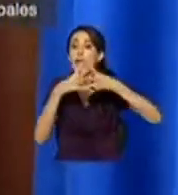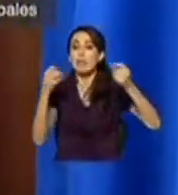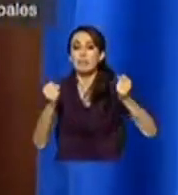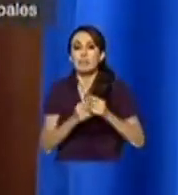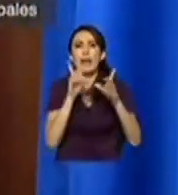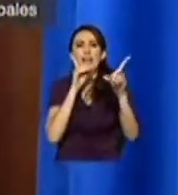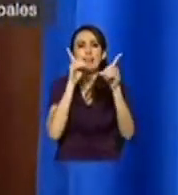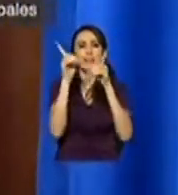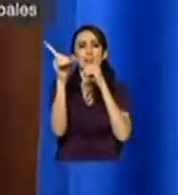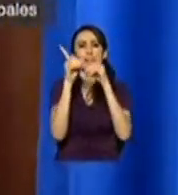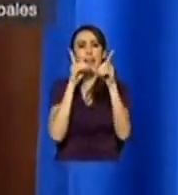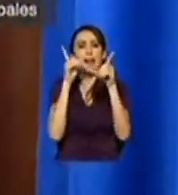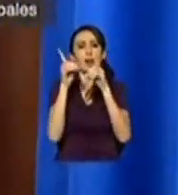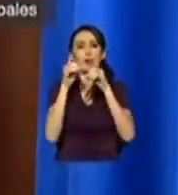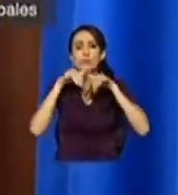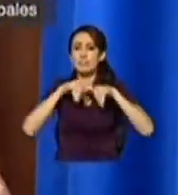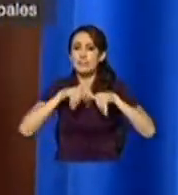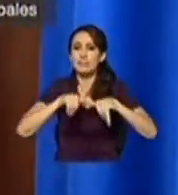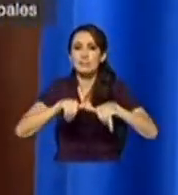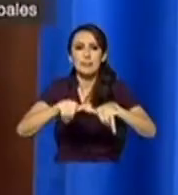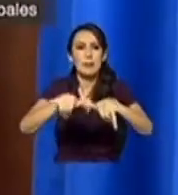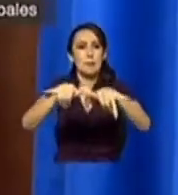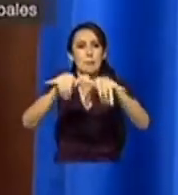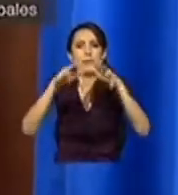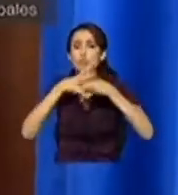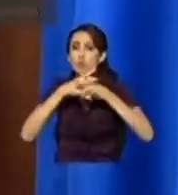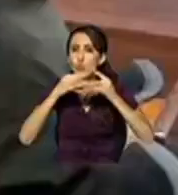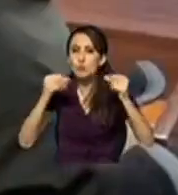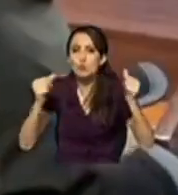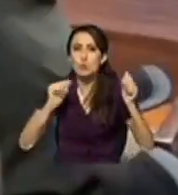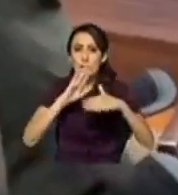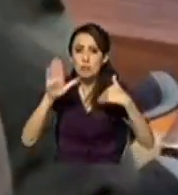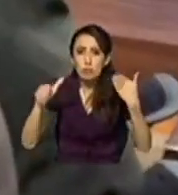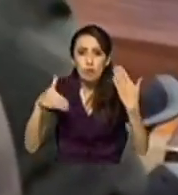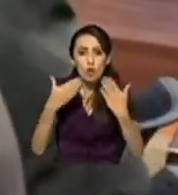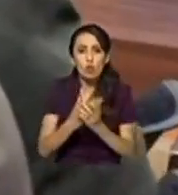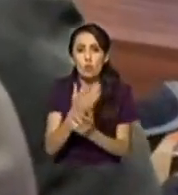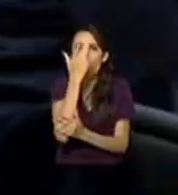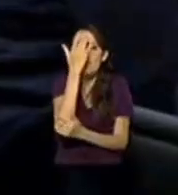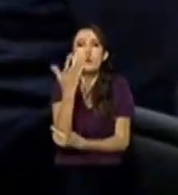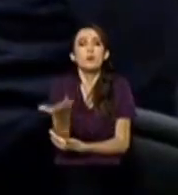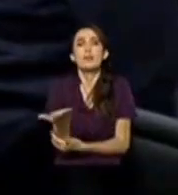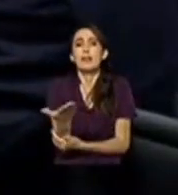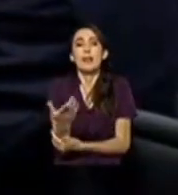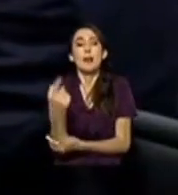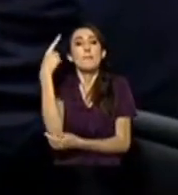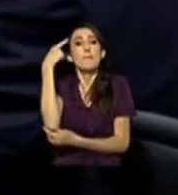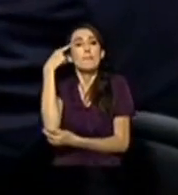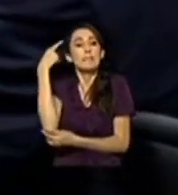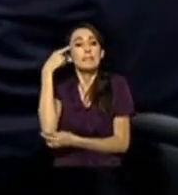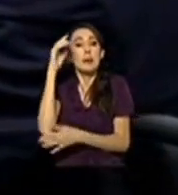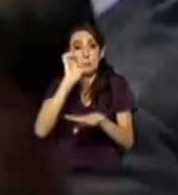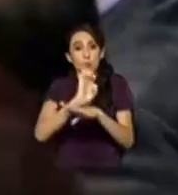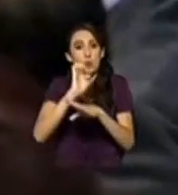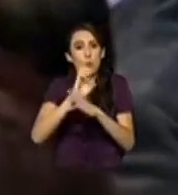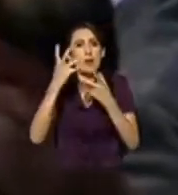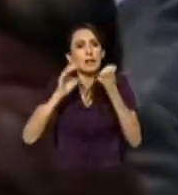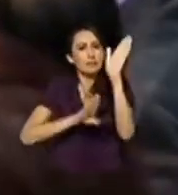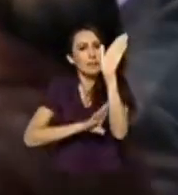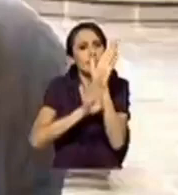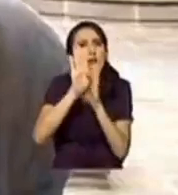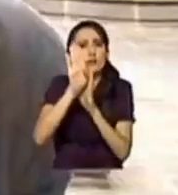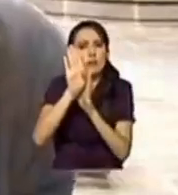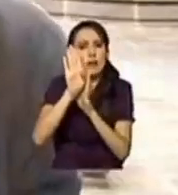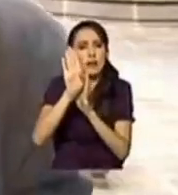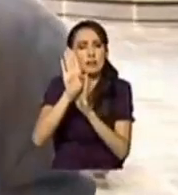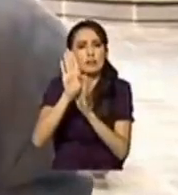es lo que debe de prevalecer en nosotros los ecuatorianos, porque pensamos que el país necesita progreso. No